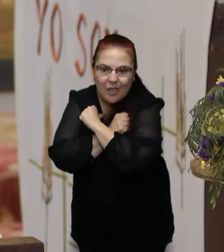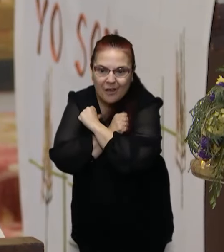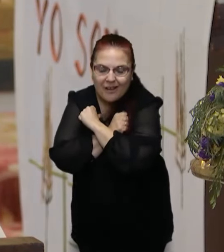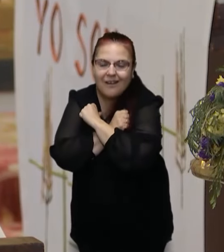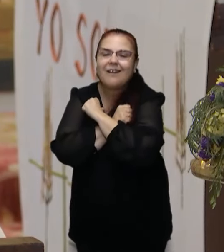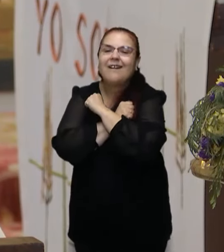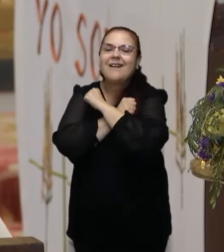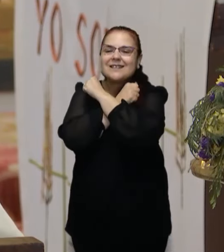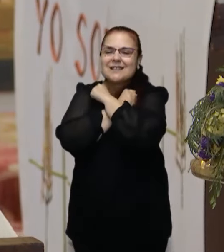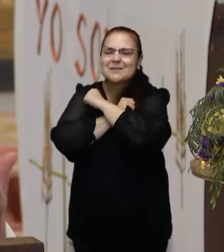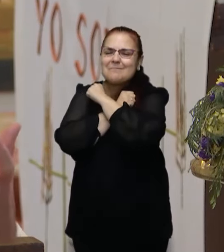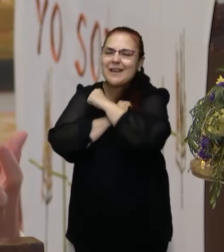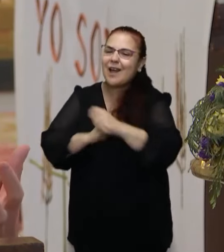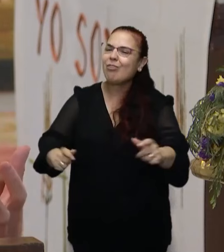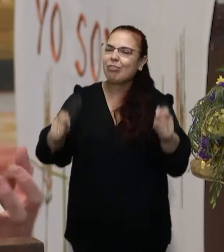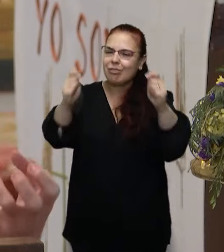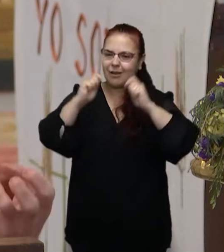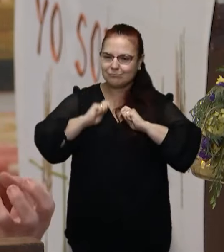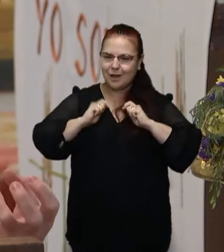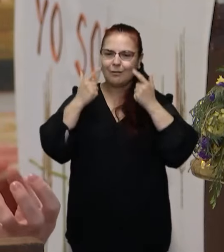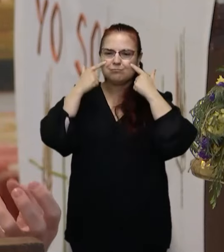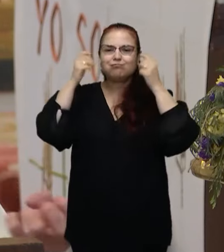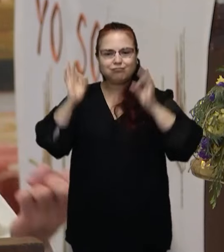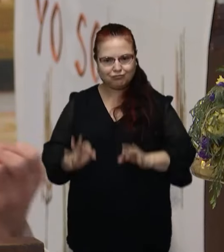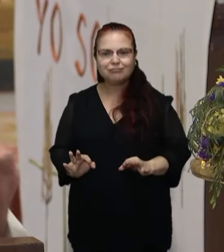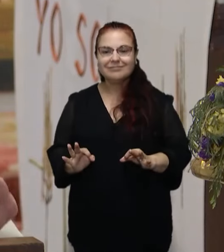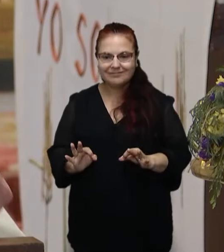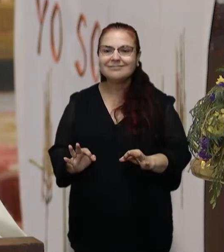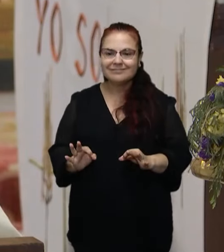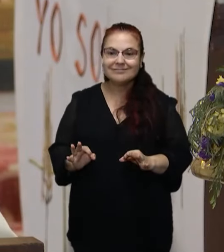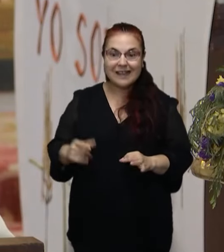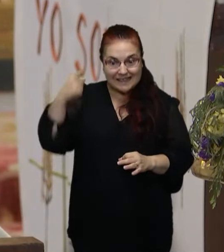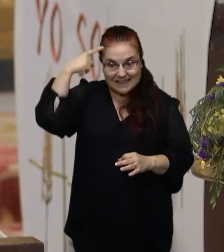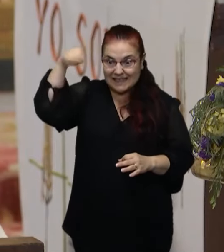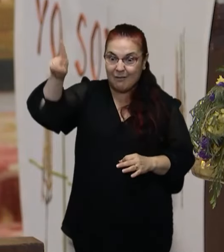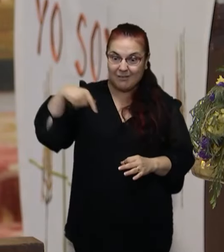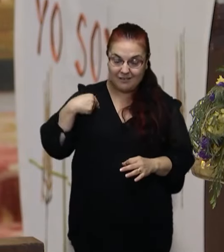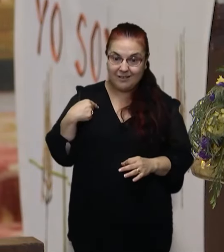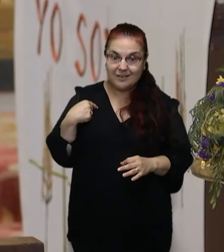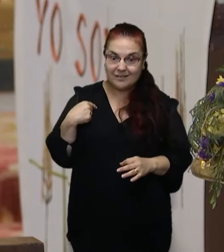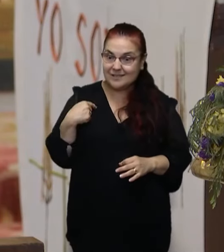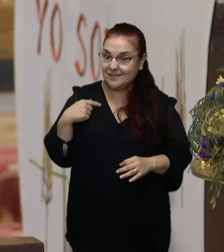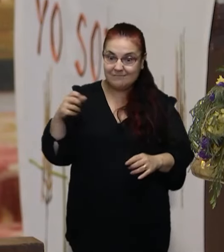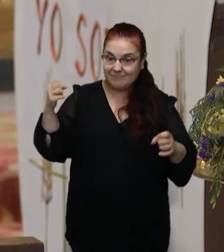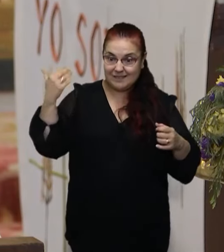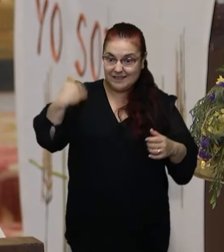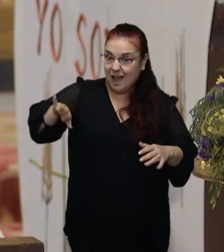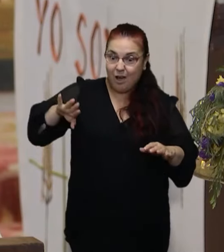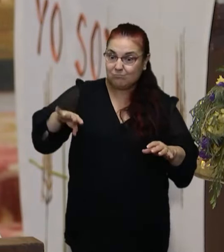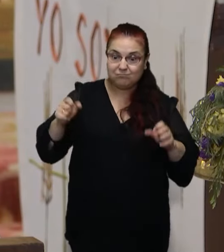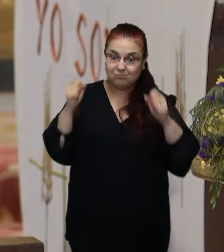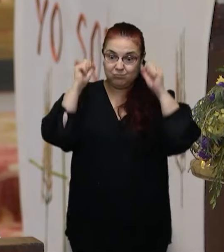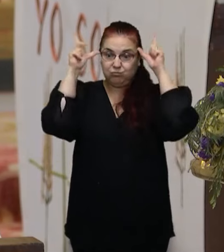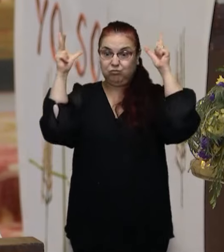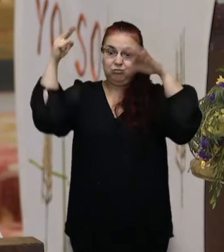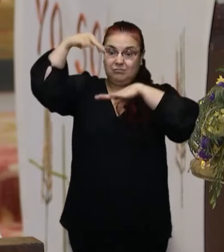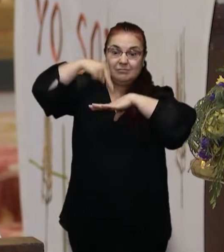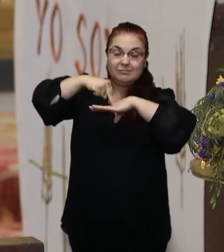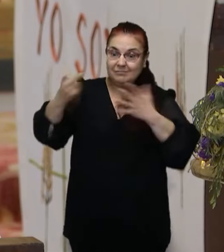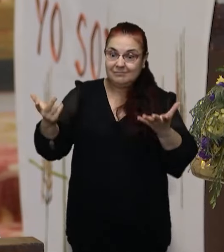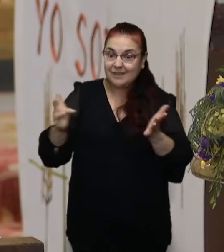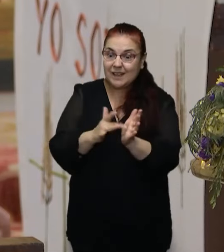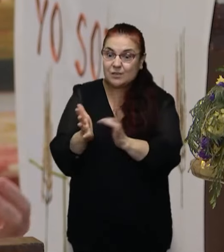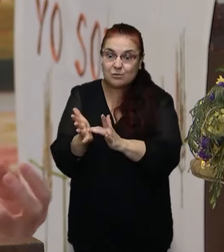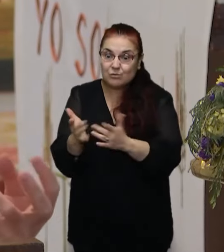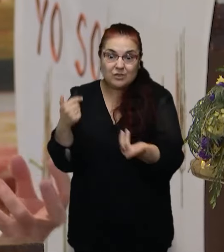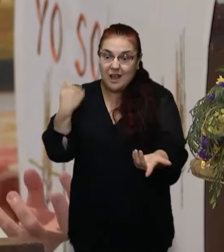la esperanza que da la certeza de saber que una vez resucitado entre los muertos, como dice San Pablo, Jesús ya no